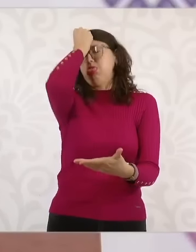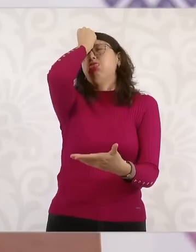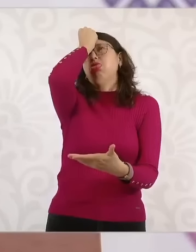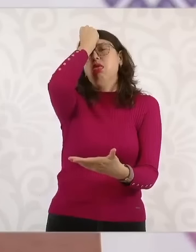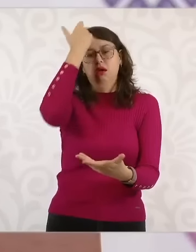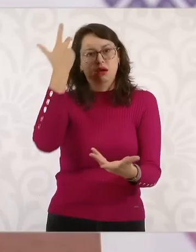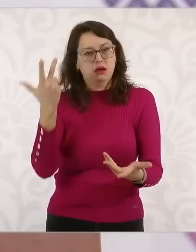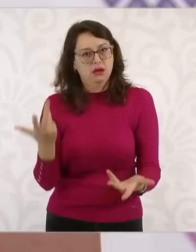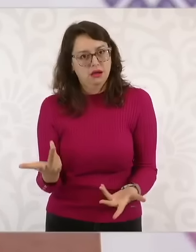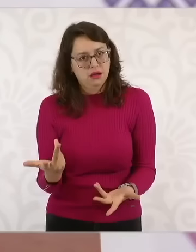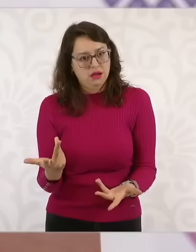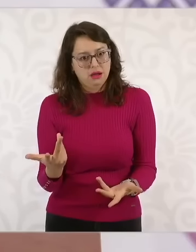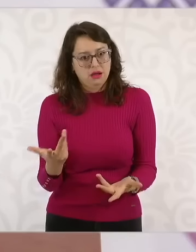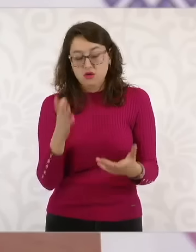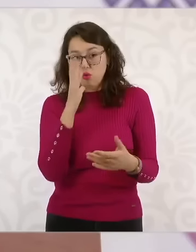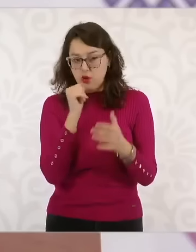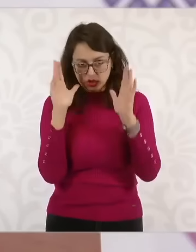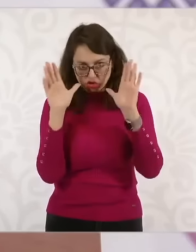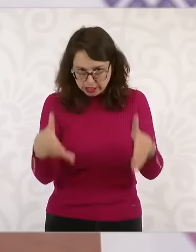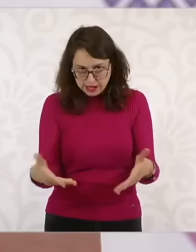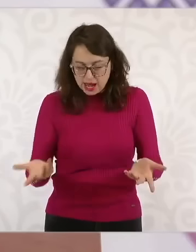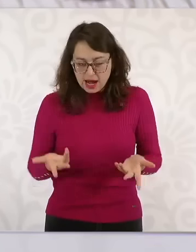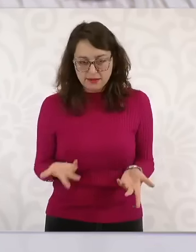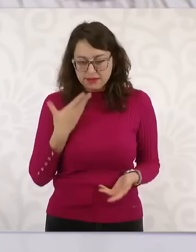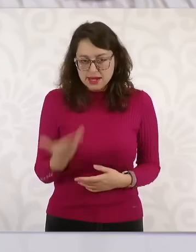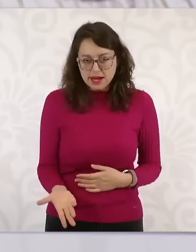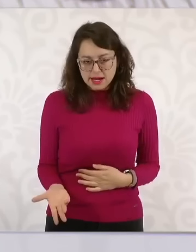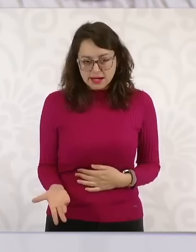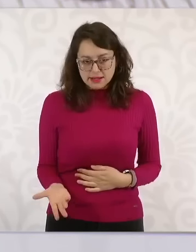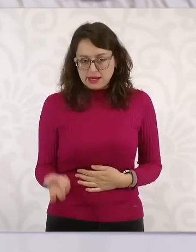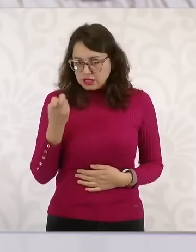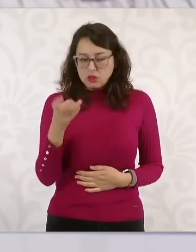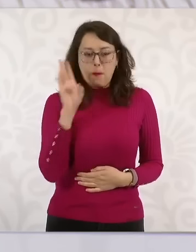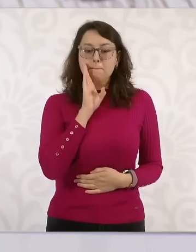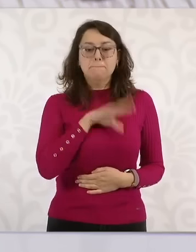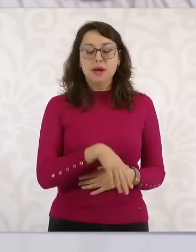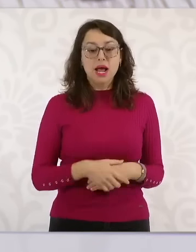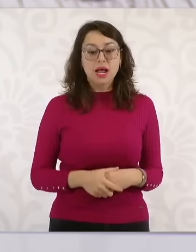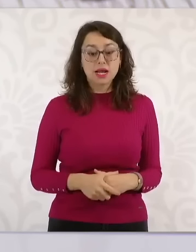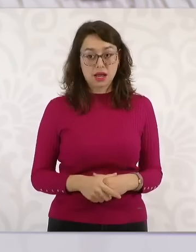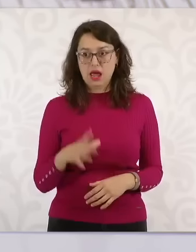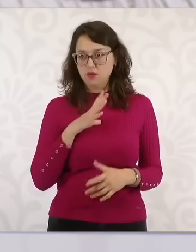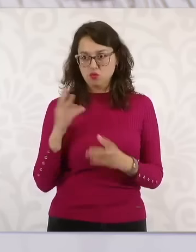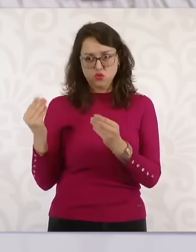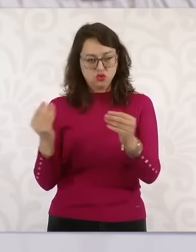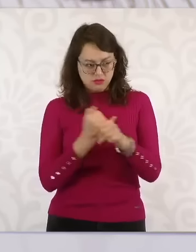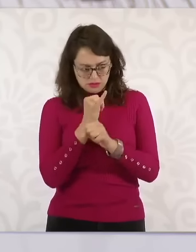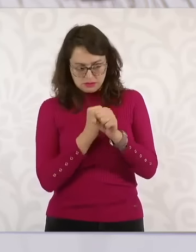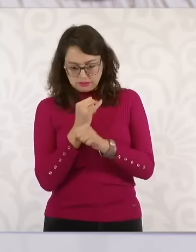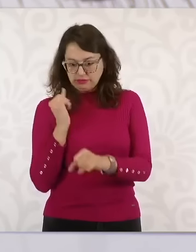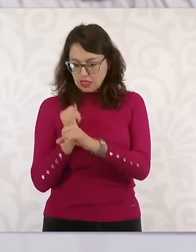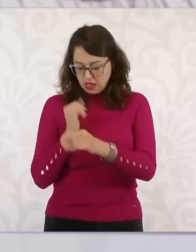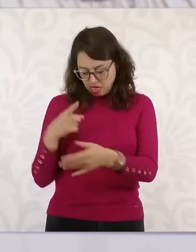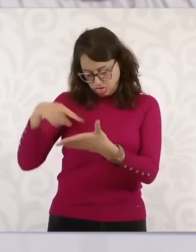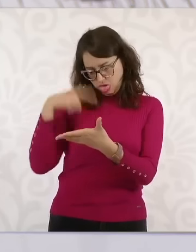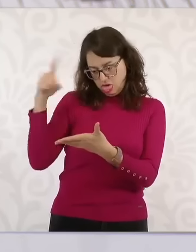te quita la concentración, es verdad. Hay mucho escrito sobre eso. Entonces ve una